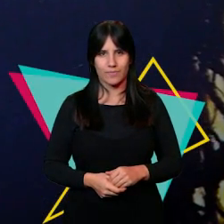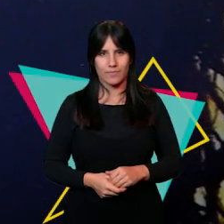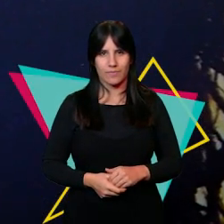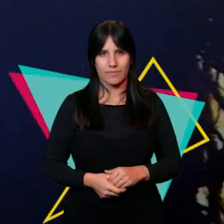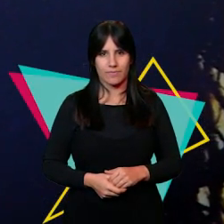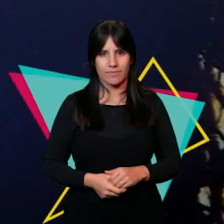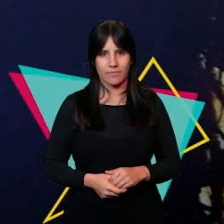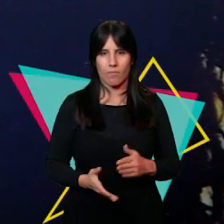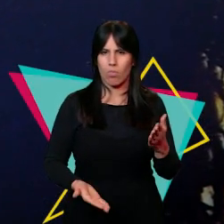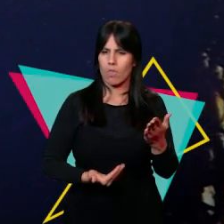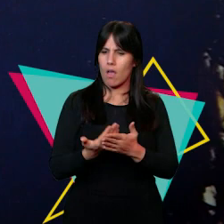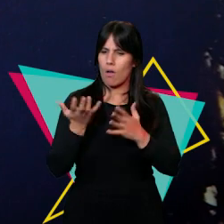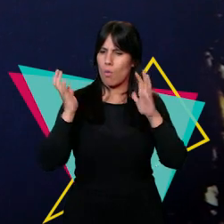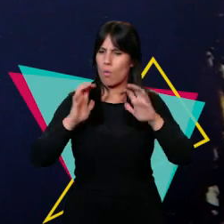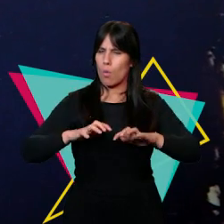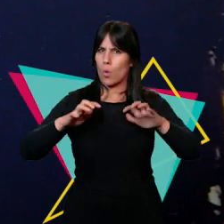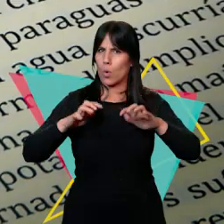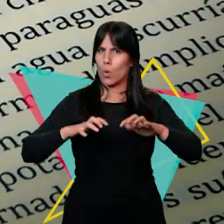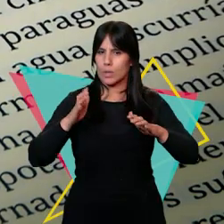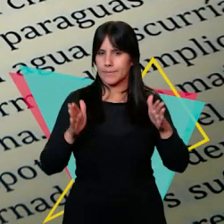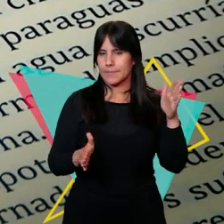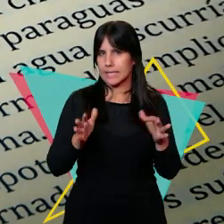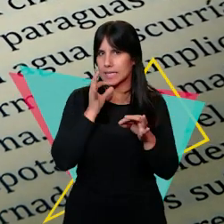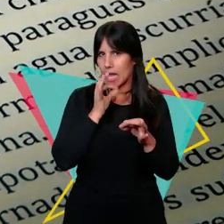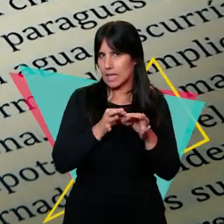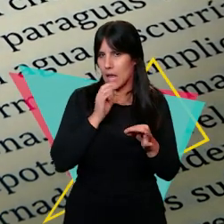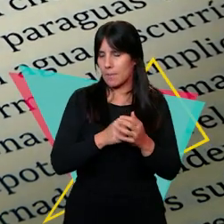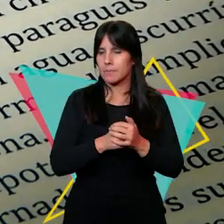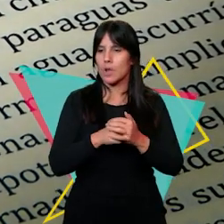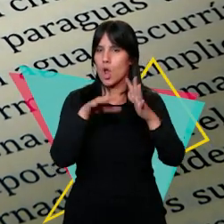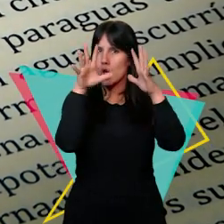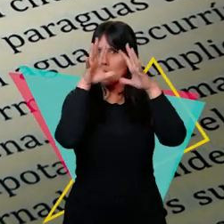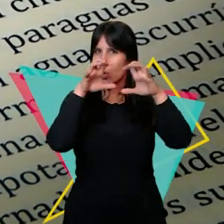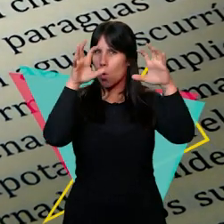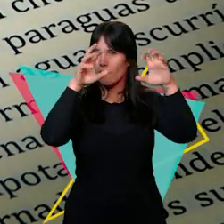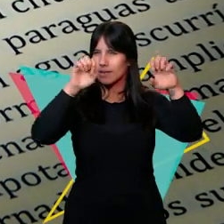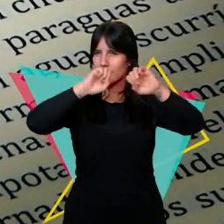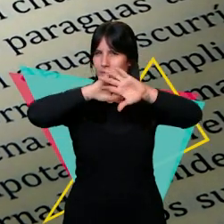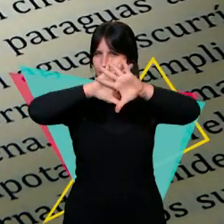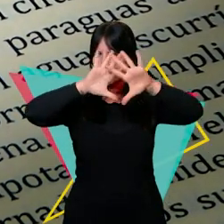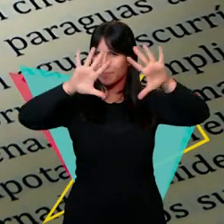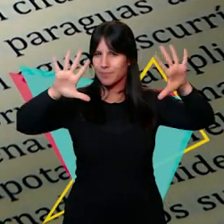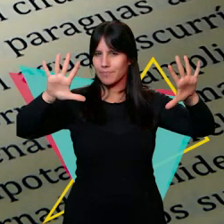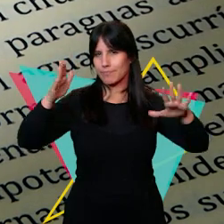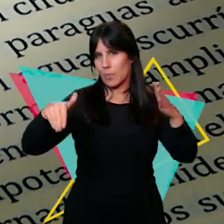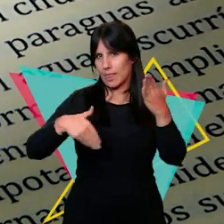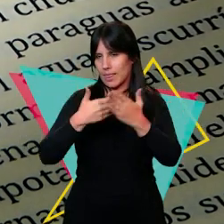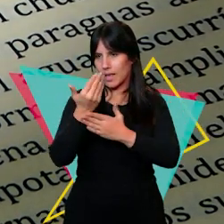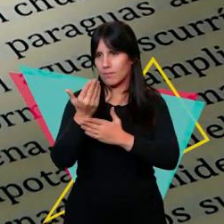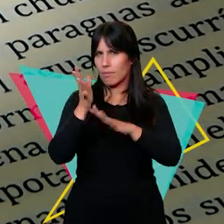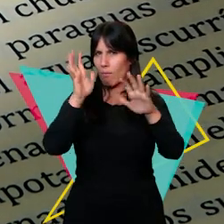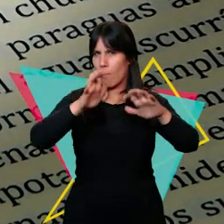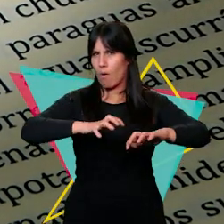Era un día lluvioso y desapacible del mes de septiembre. Las nubes grisáceas cubrían todo el cielo en los albores del día y el agua caía